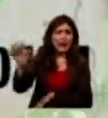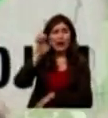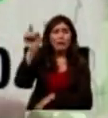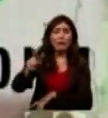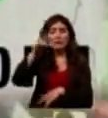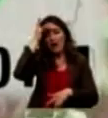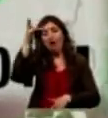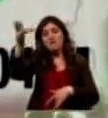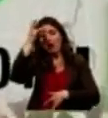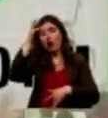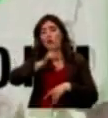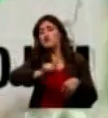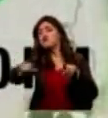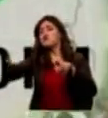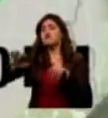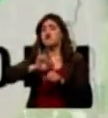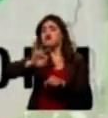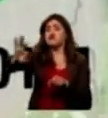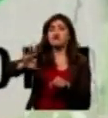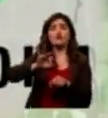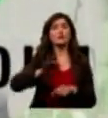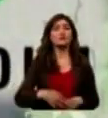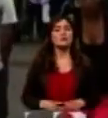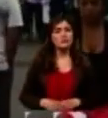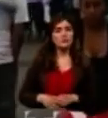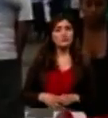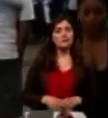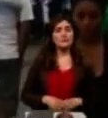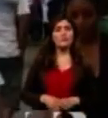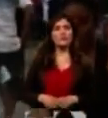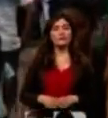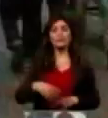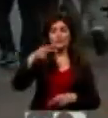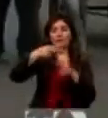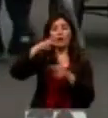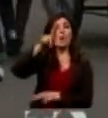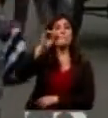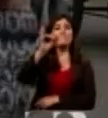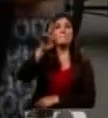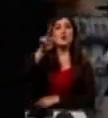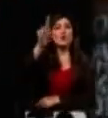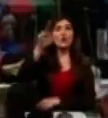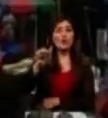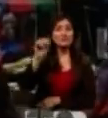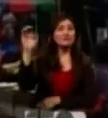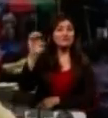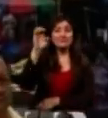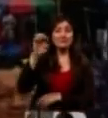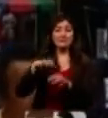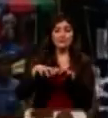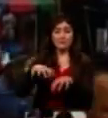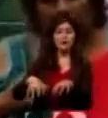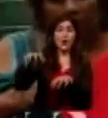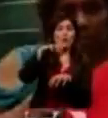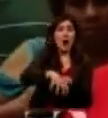sanitaria tras el brote de contagios de dengue en ese país. Nos referimos a Piura en Perú, aunque la emergencia se extendió a